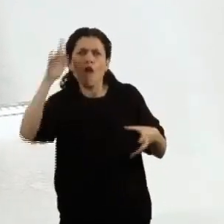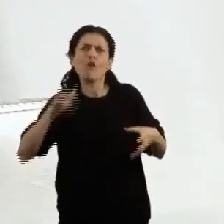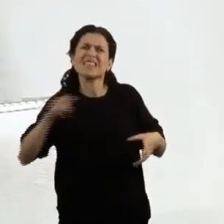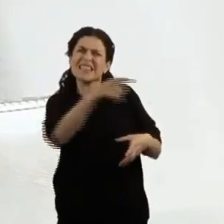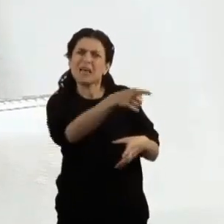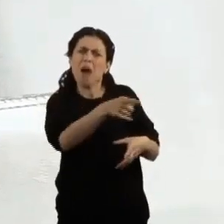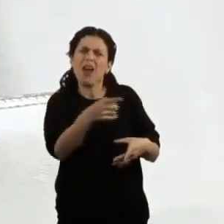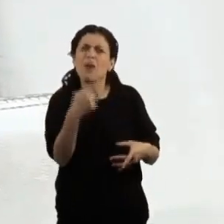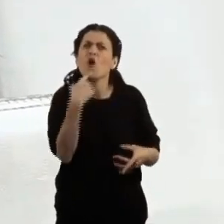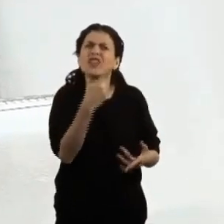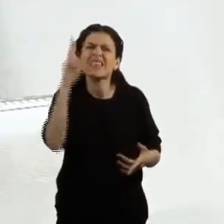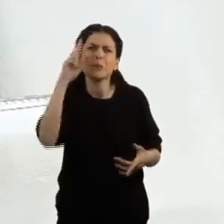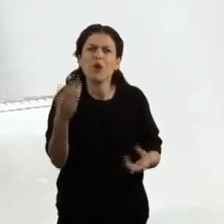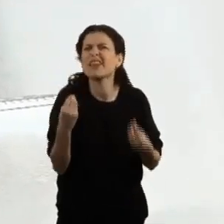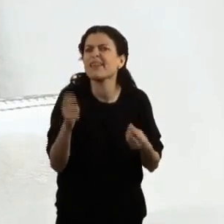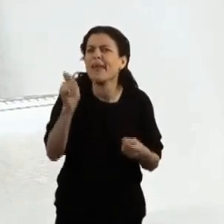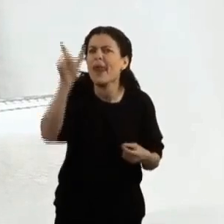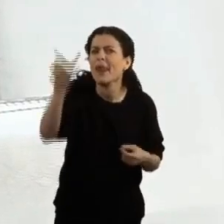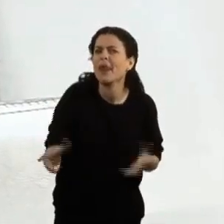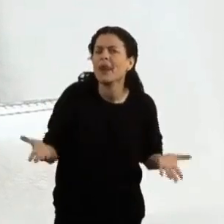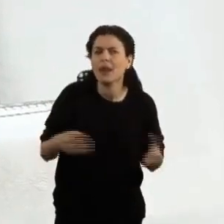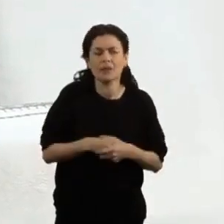también consultarte al respecto de